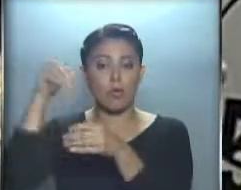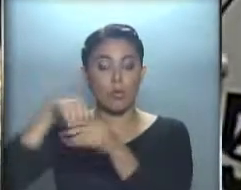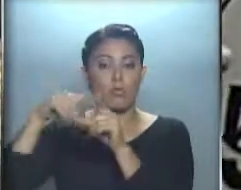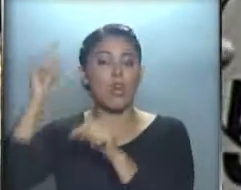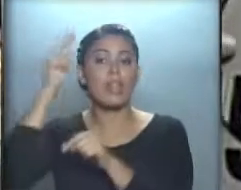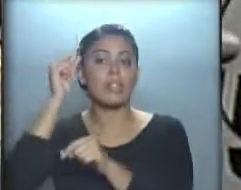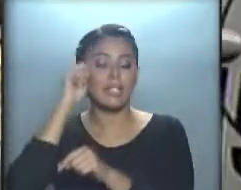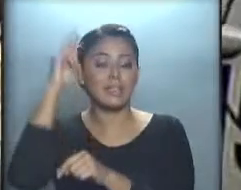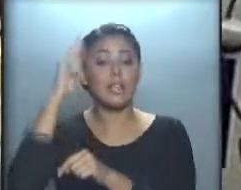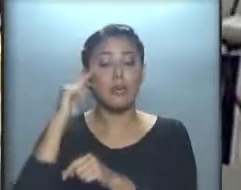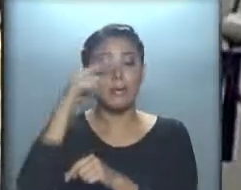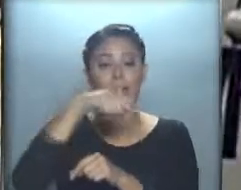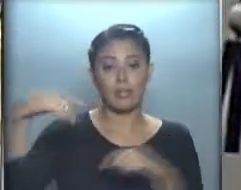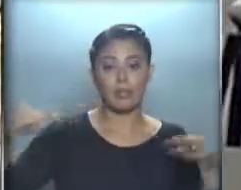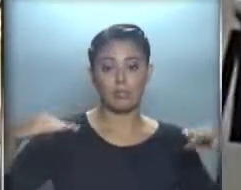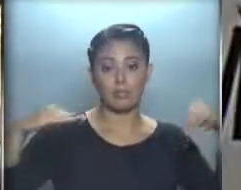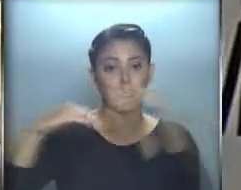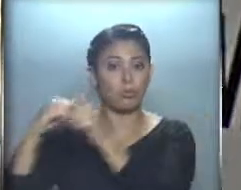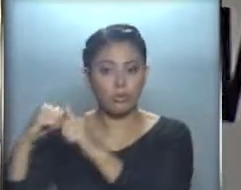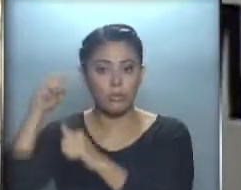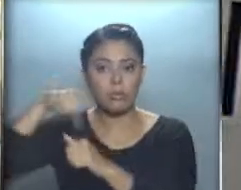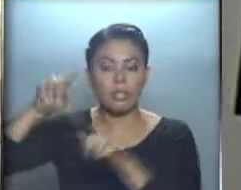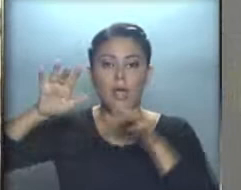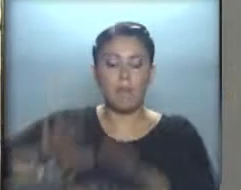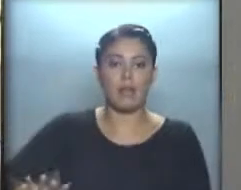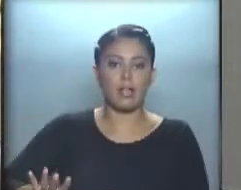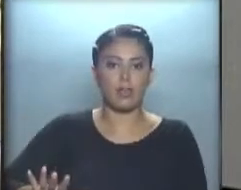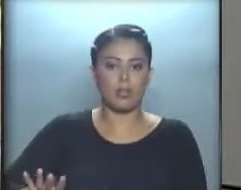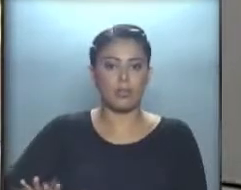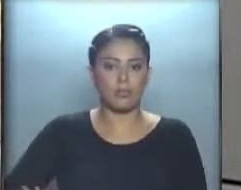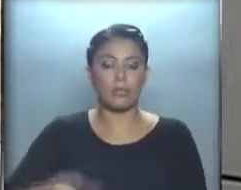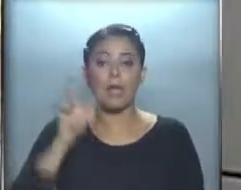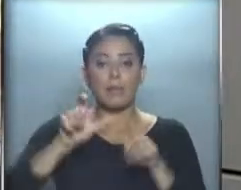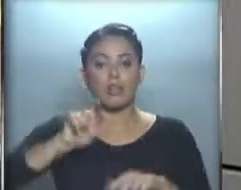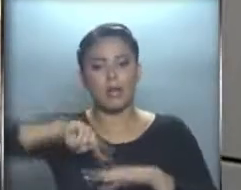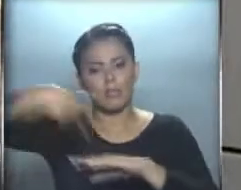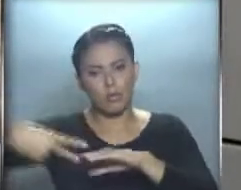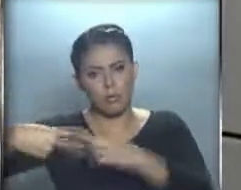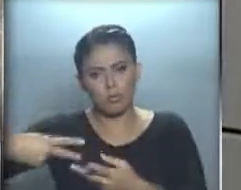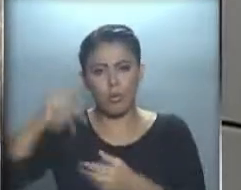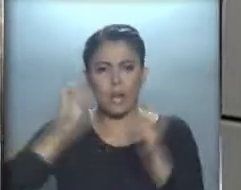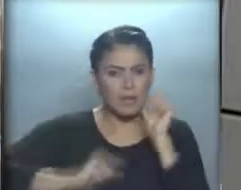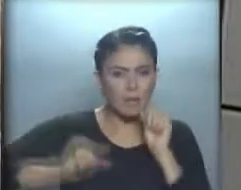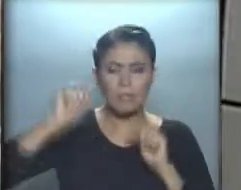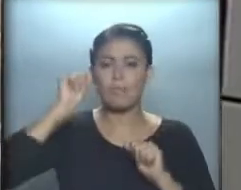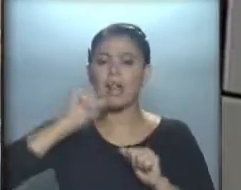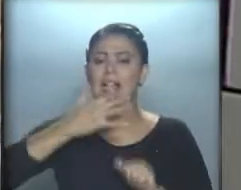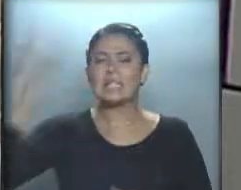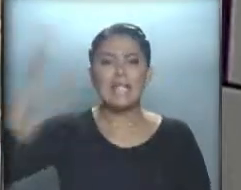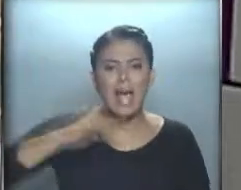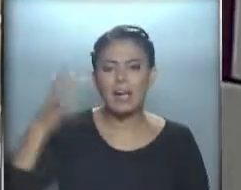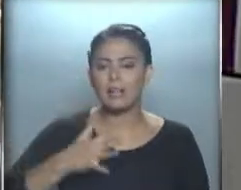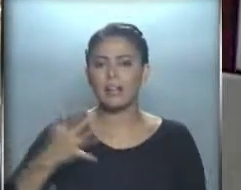impactada por el colectivo de la línea 180 quedó en estado de shock la gente se cayó al piso se lastimó le salía sangre